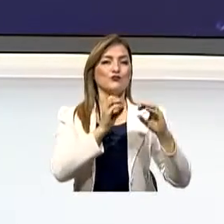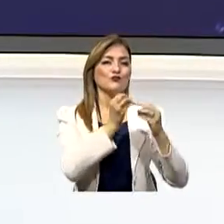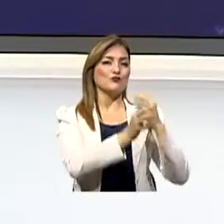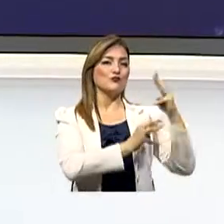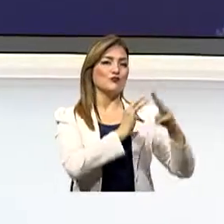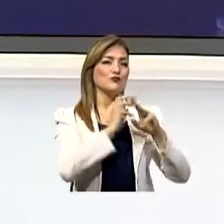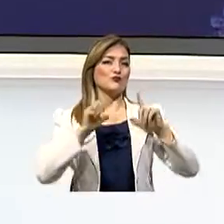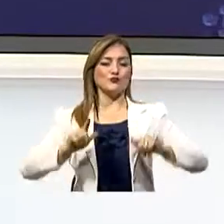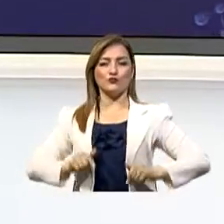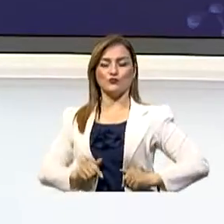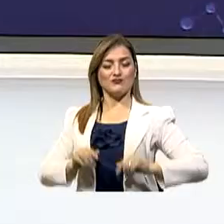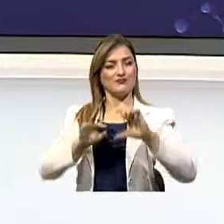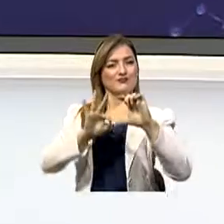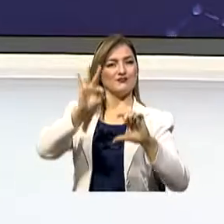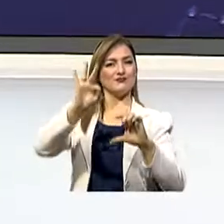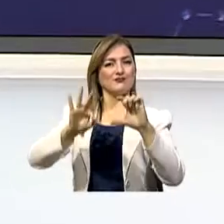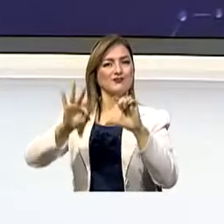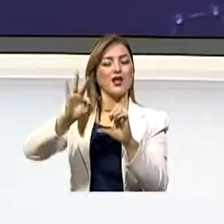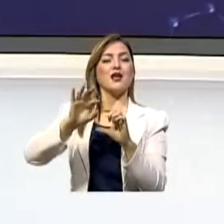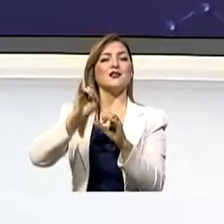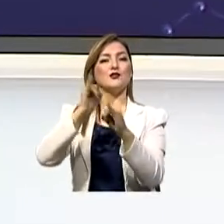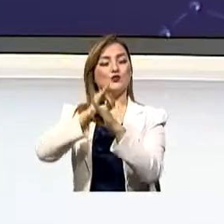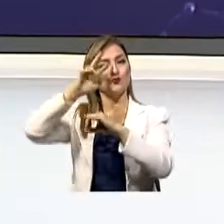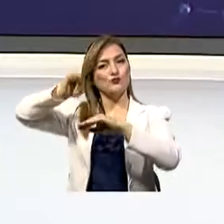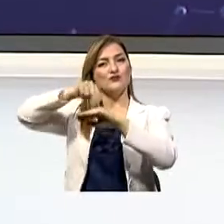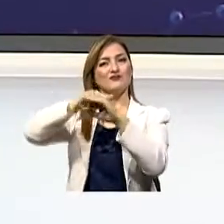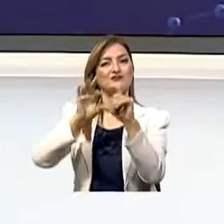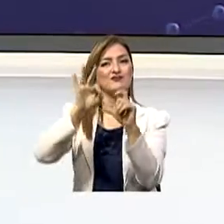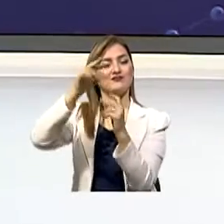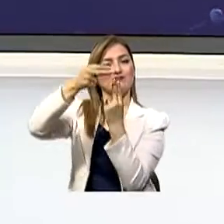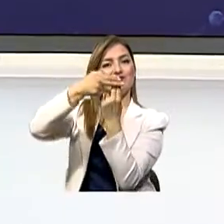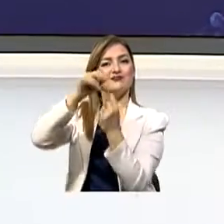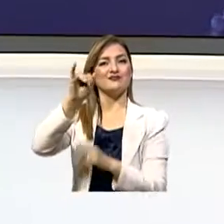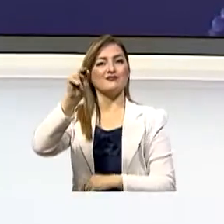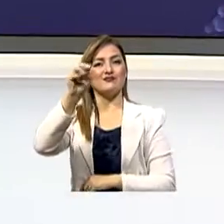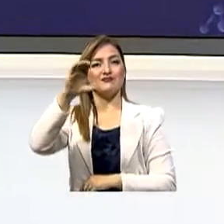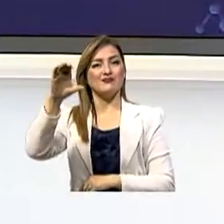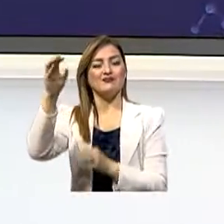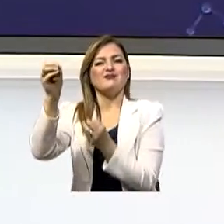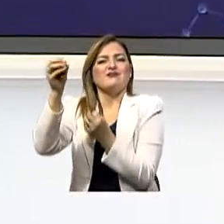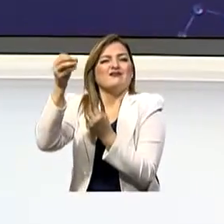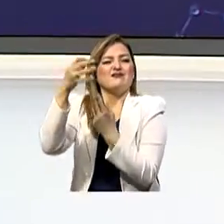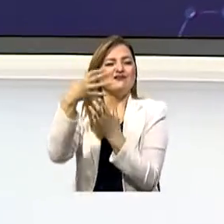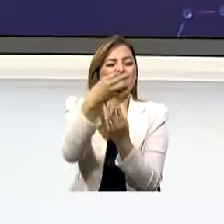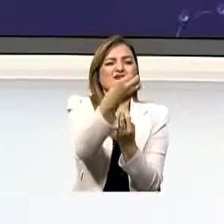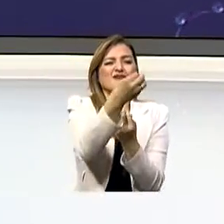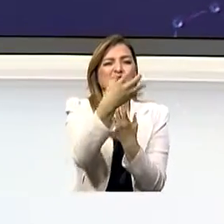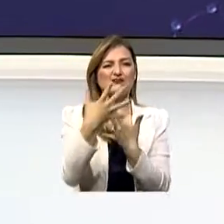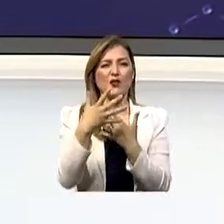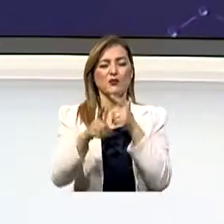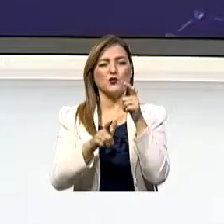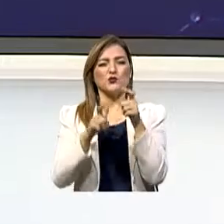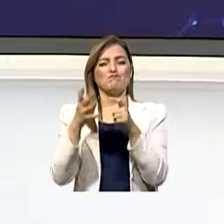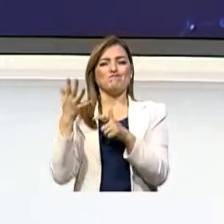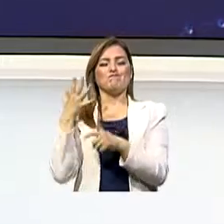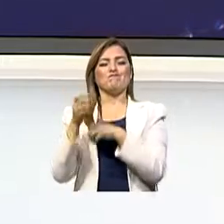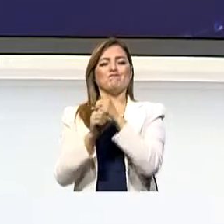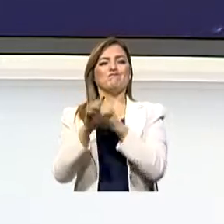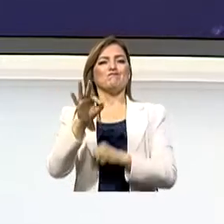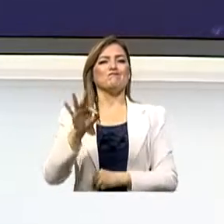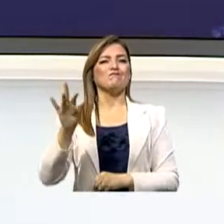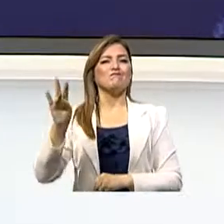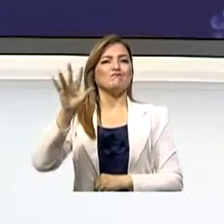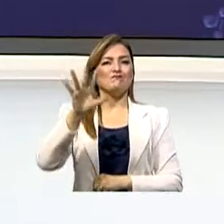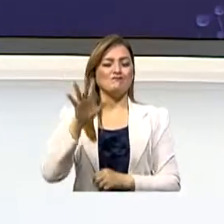salud y del ine a nivel local nos dice que la prevalencia mundial de la obesidad se ha triplicado desde 1975